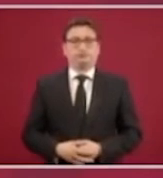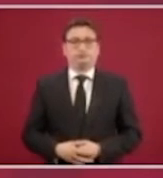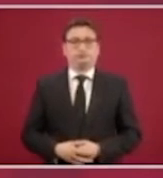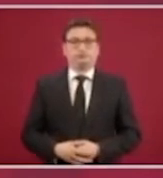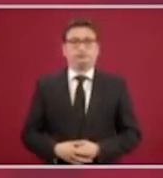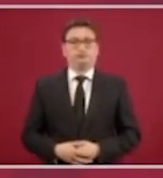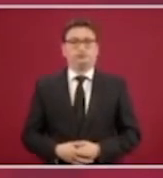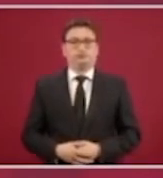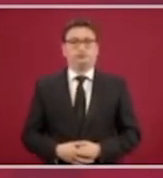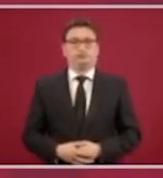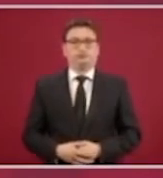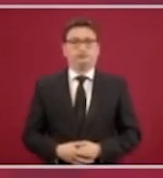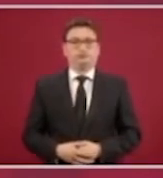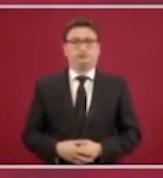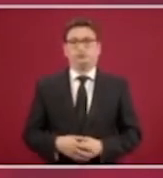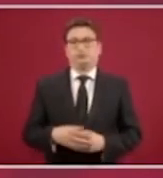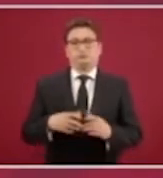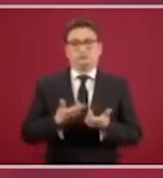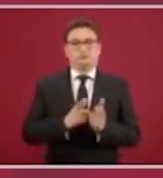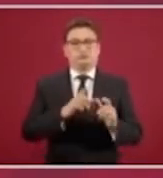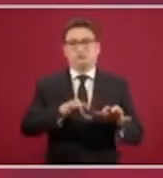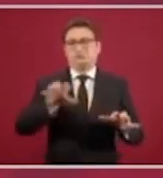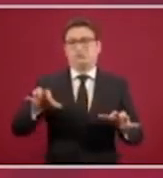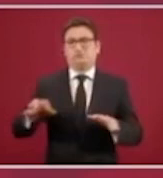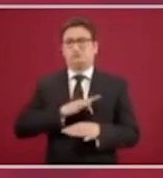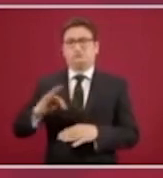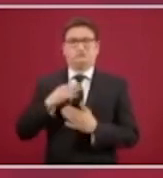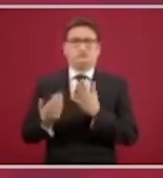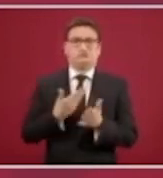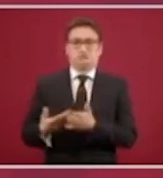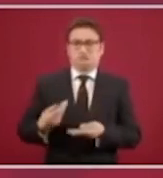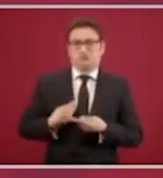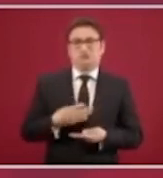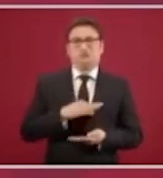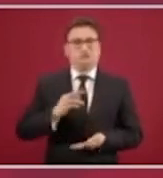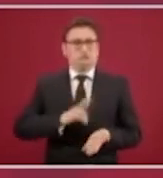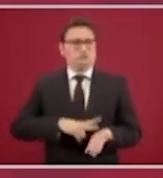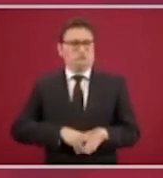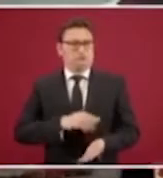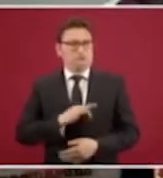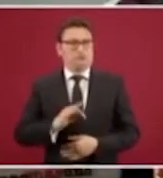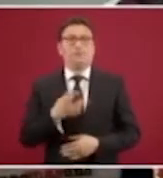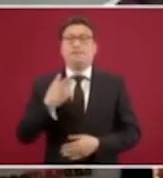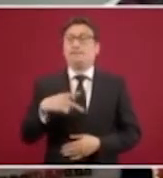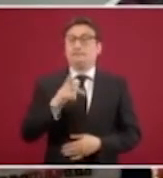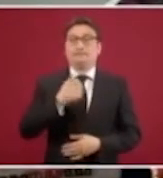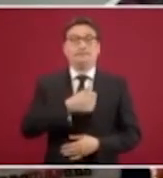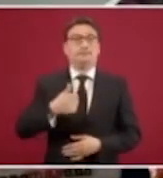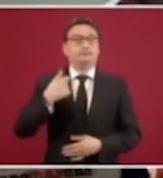que cada sector haga su planteamiento, pero tenemos que